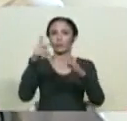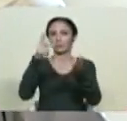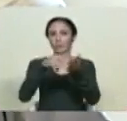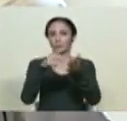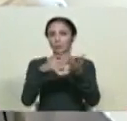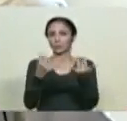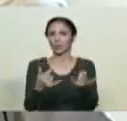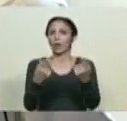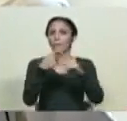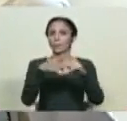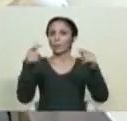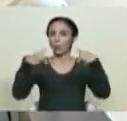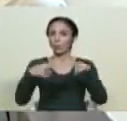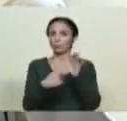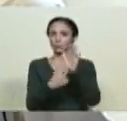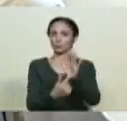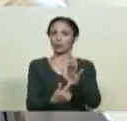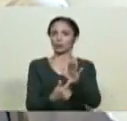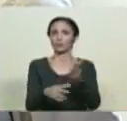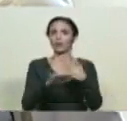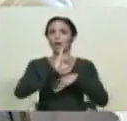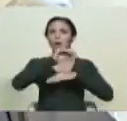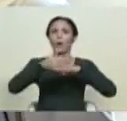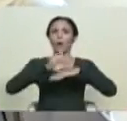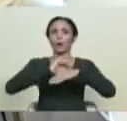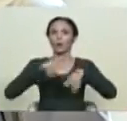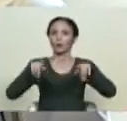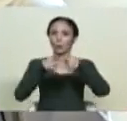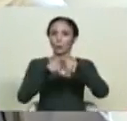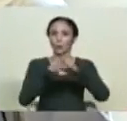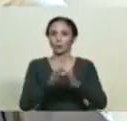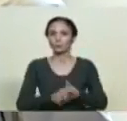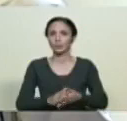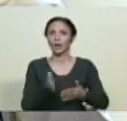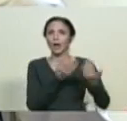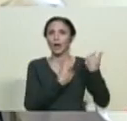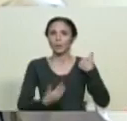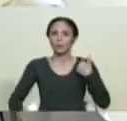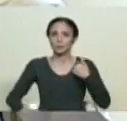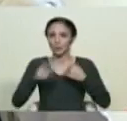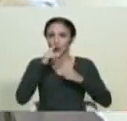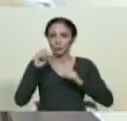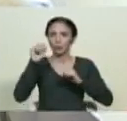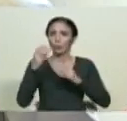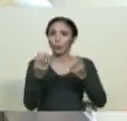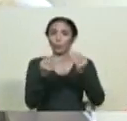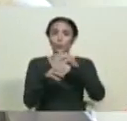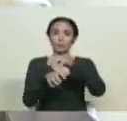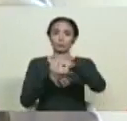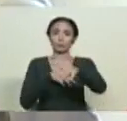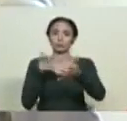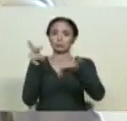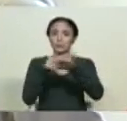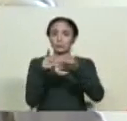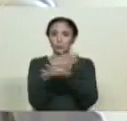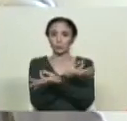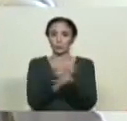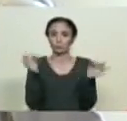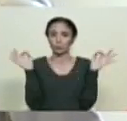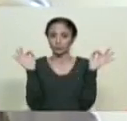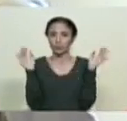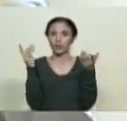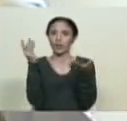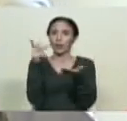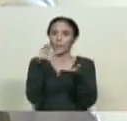hoy usted ha mencionado, el propio Jorge Rodríguez y el jefe de Estado venezolano, la masiva participación, incluso calificándola de